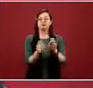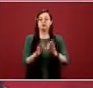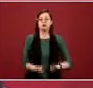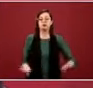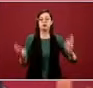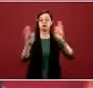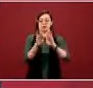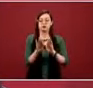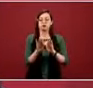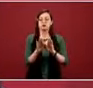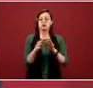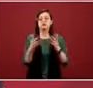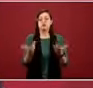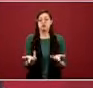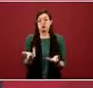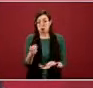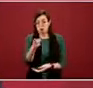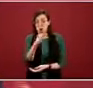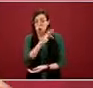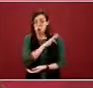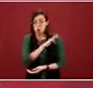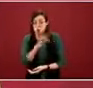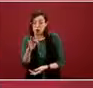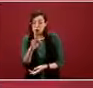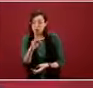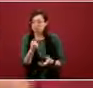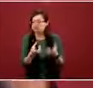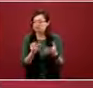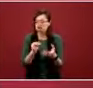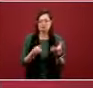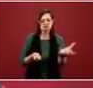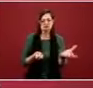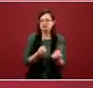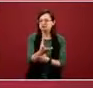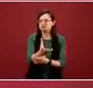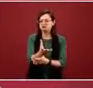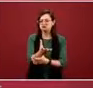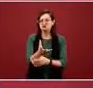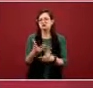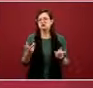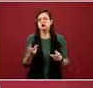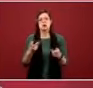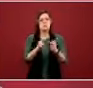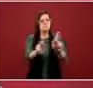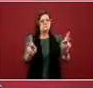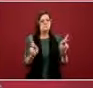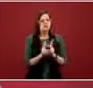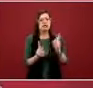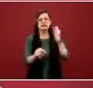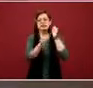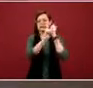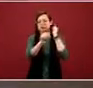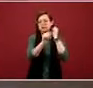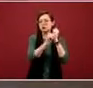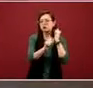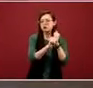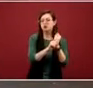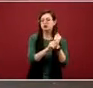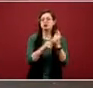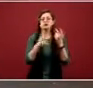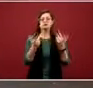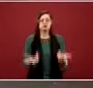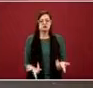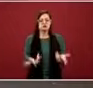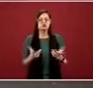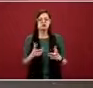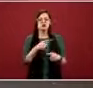en casa siempre que esto sea posible, no salgamos por las plazas públicas, por el transporte público,